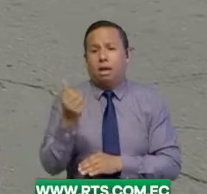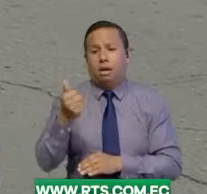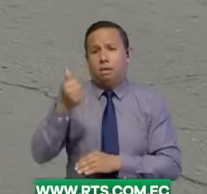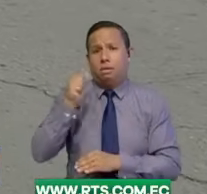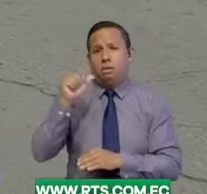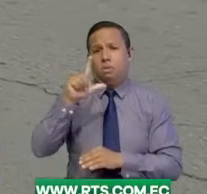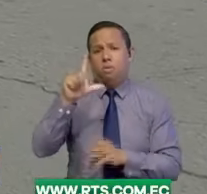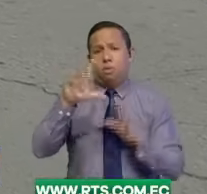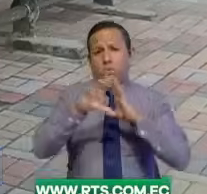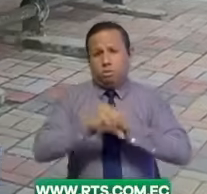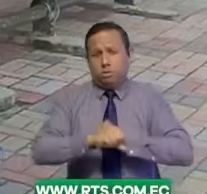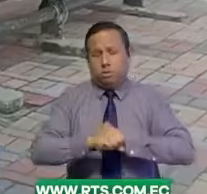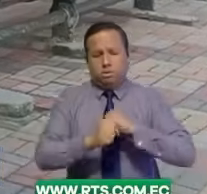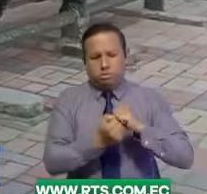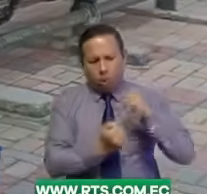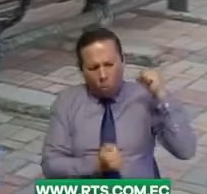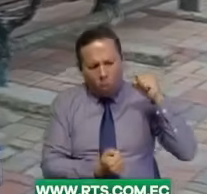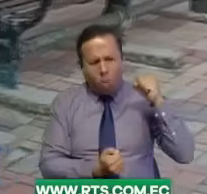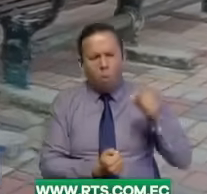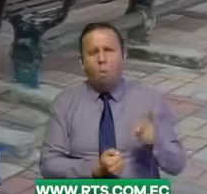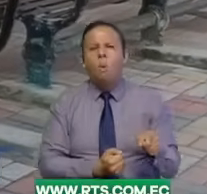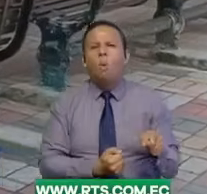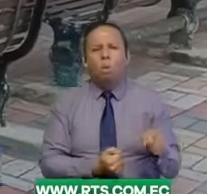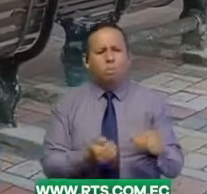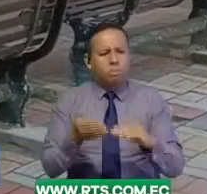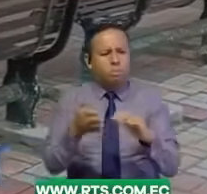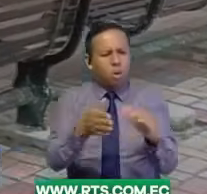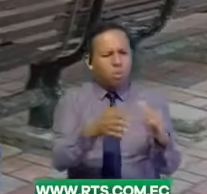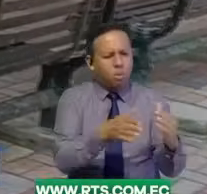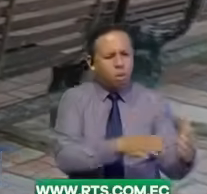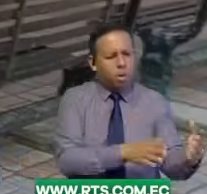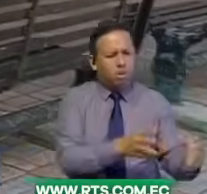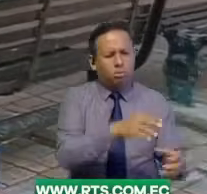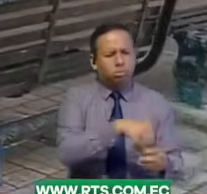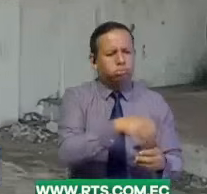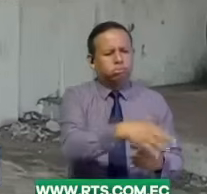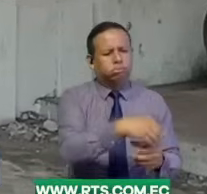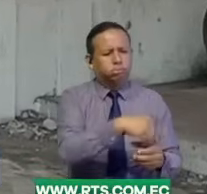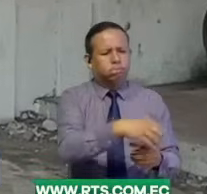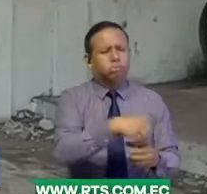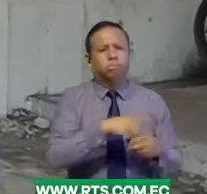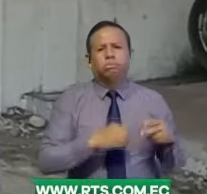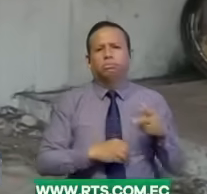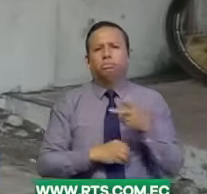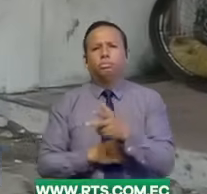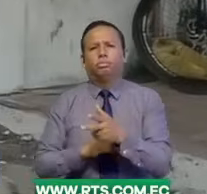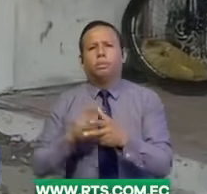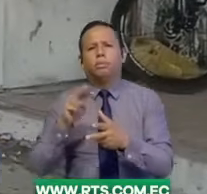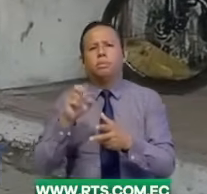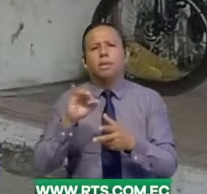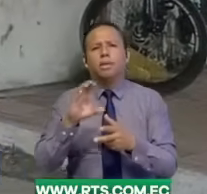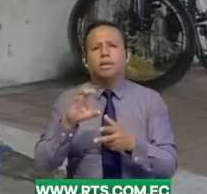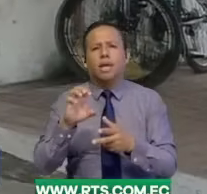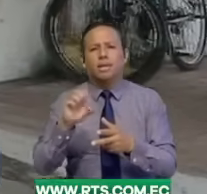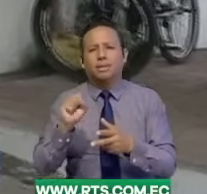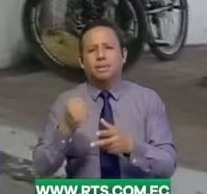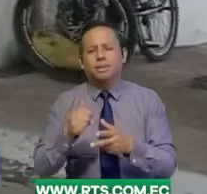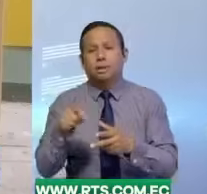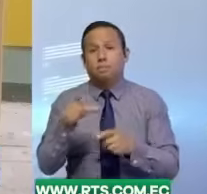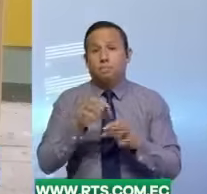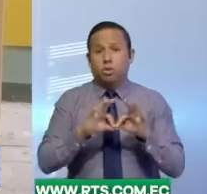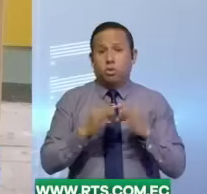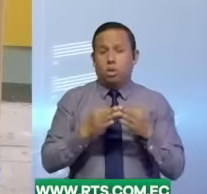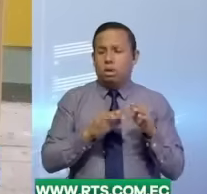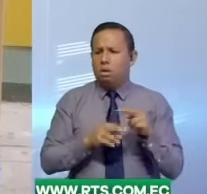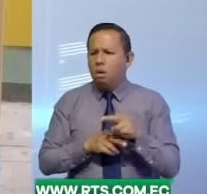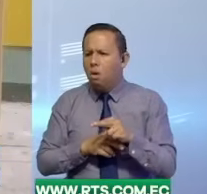este lunes. Los cuerpos fueron trasladados hasta la morgue de Vinces, donde fueron reconocidos por sus familiares. Se trata